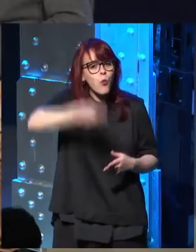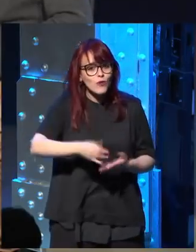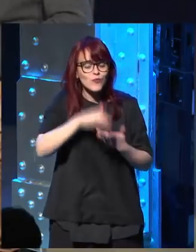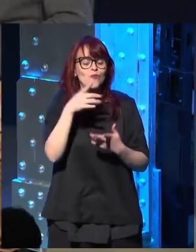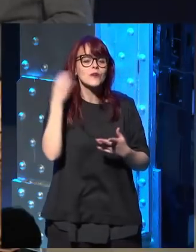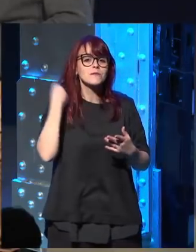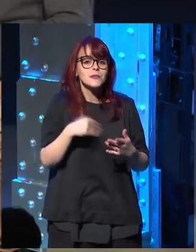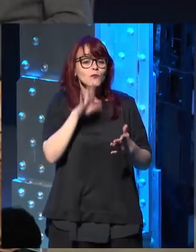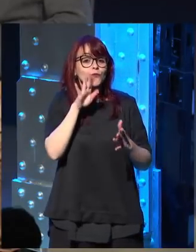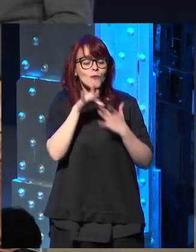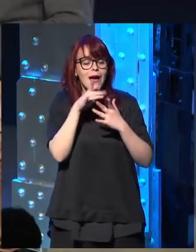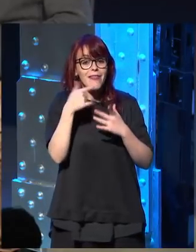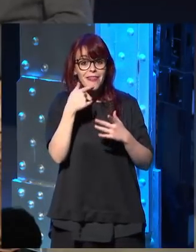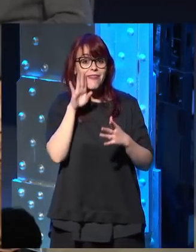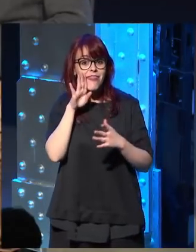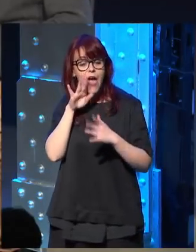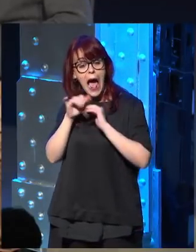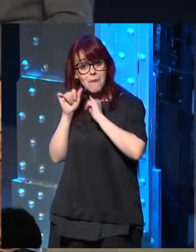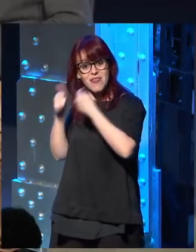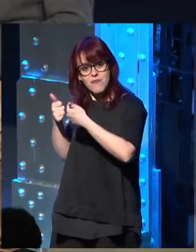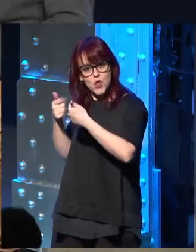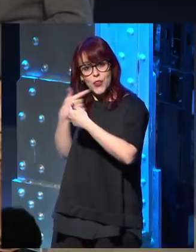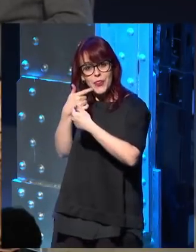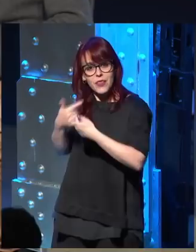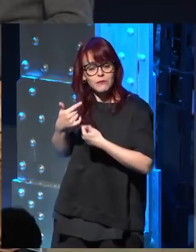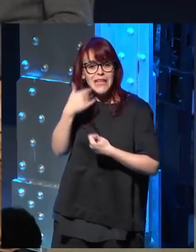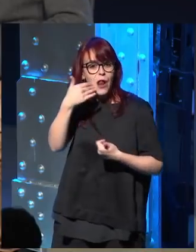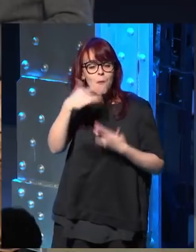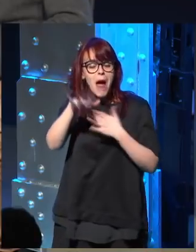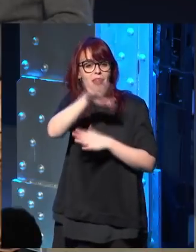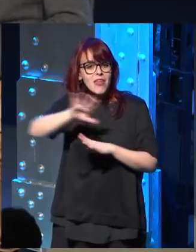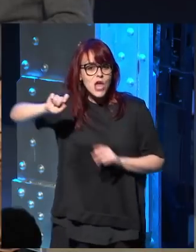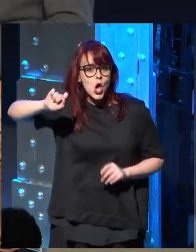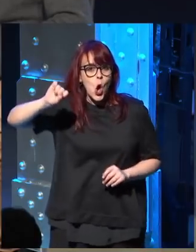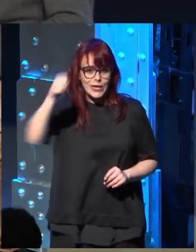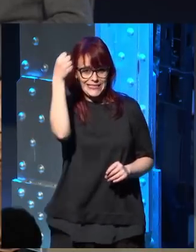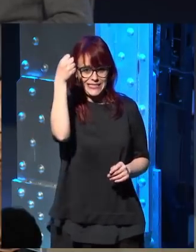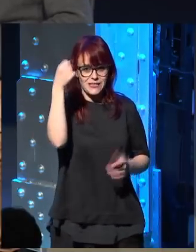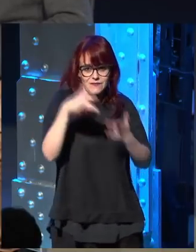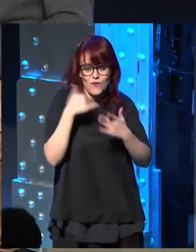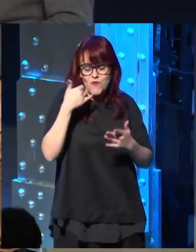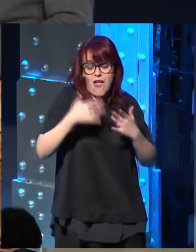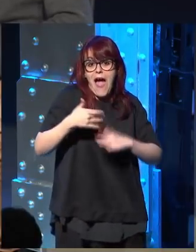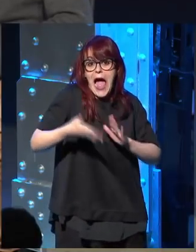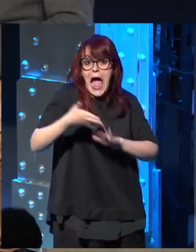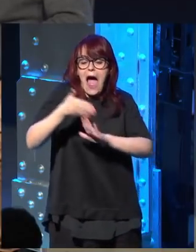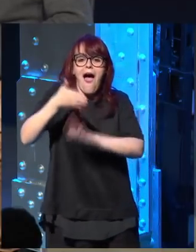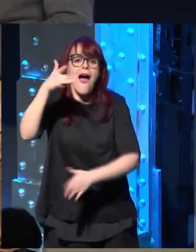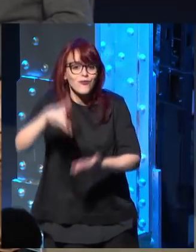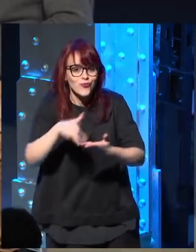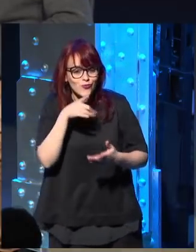y que, como decíamos antes y volviendo al principio, nos parecen conquistas que las tenemos.